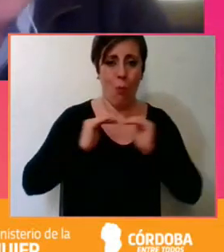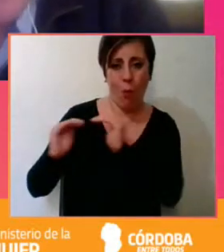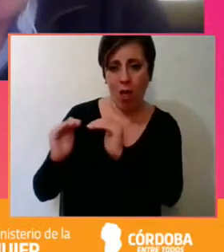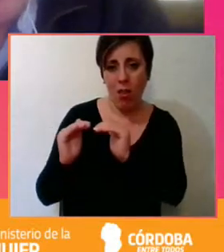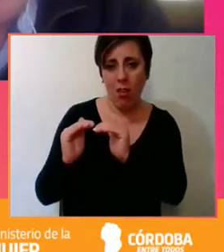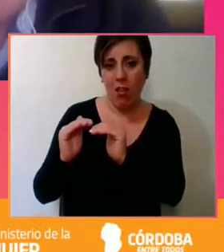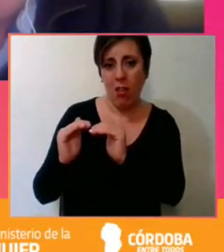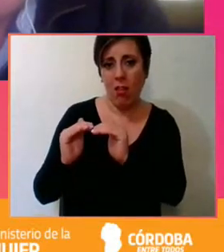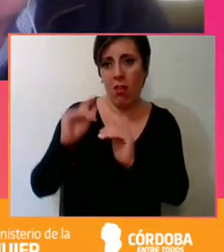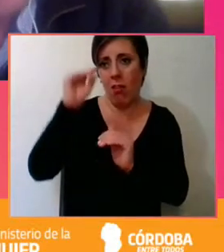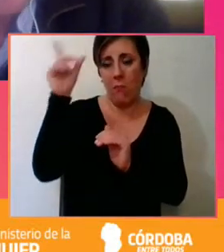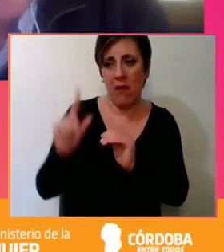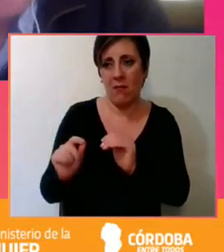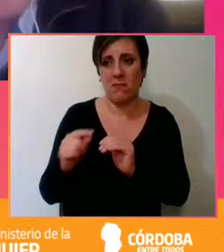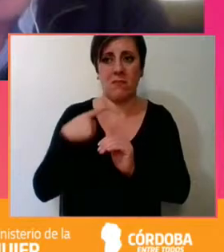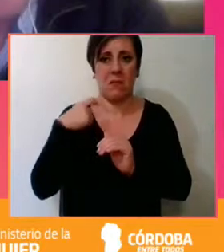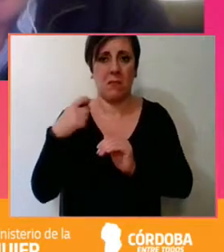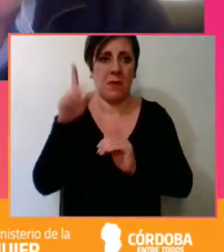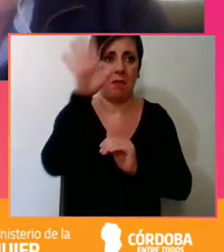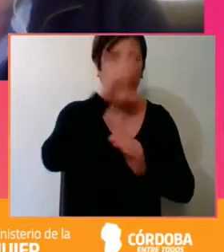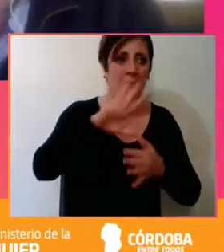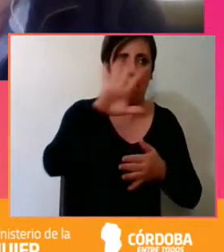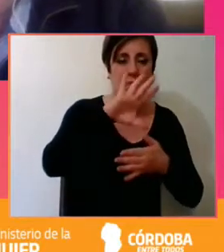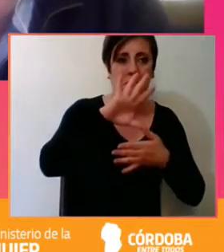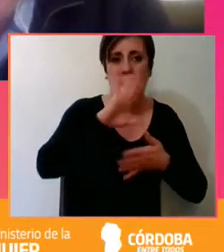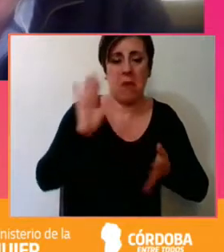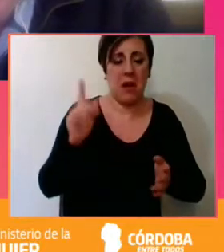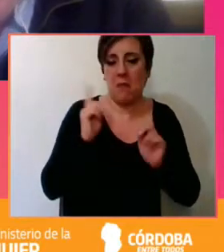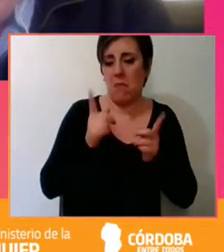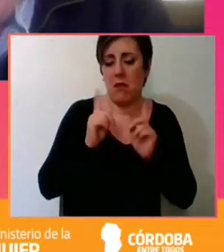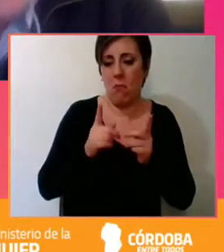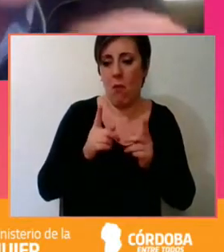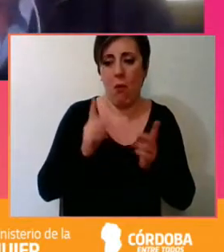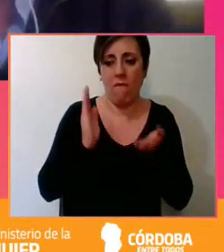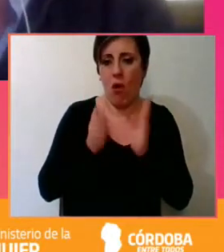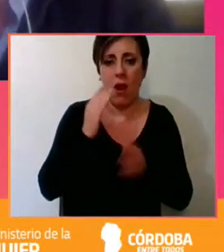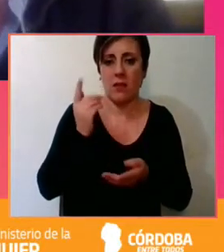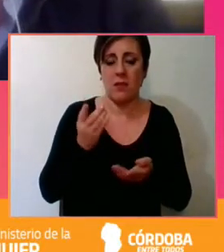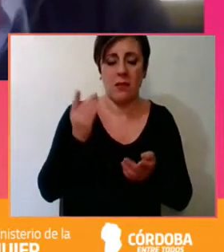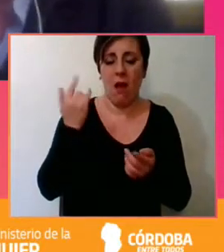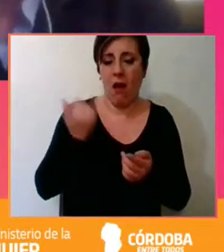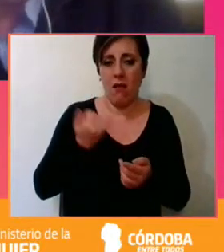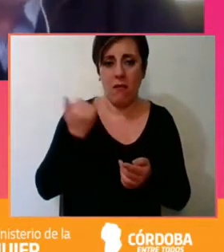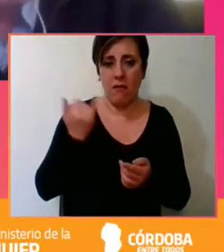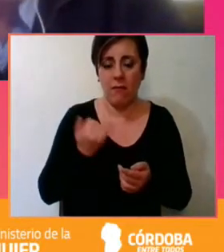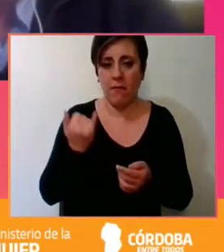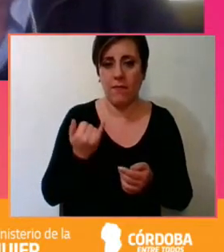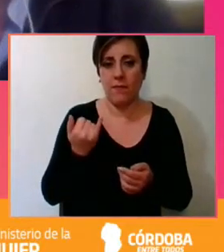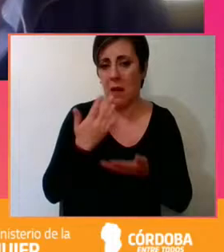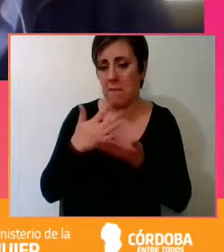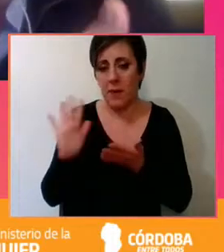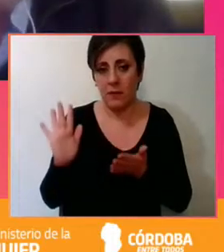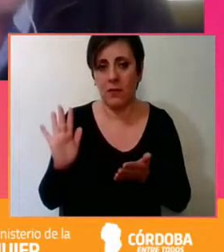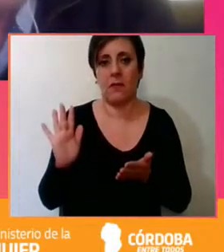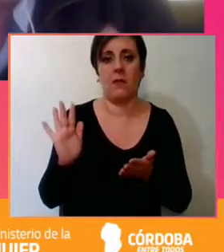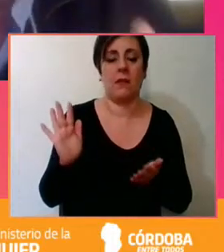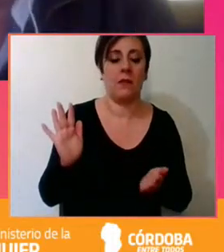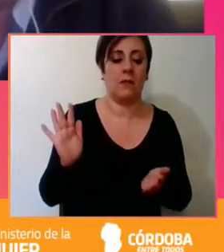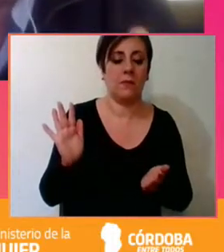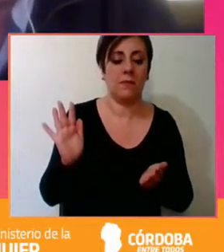países de Iberoamérica hay violencia contra la mujer. Y más allá de eso, más allá de este hecho,